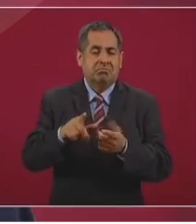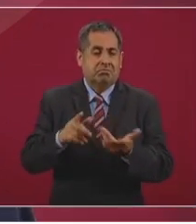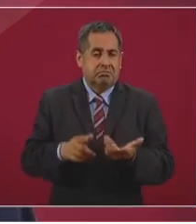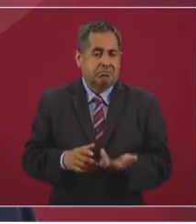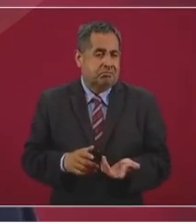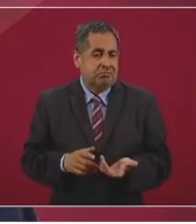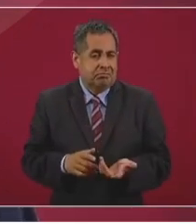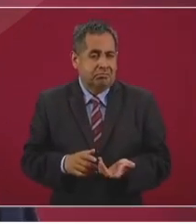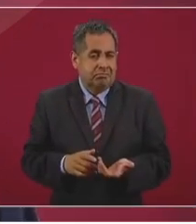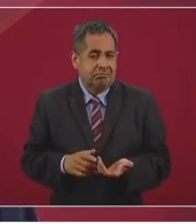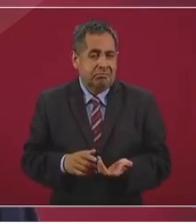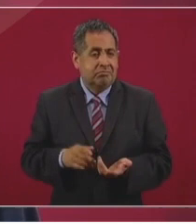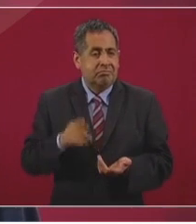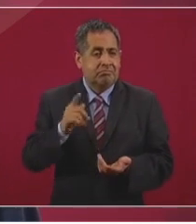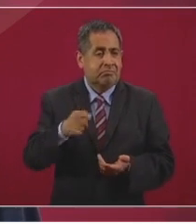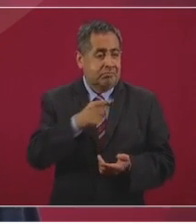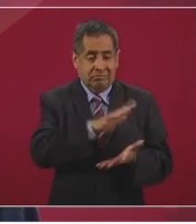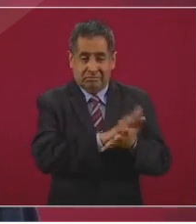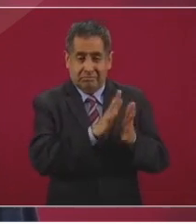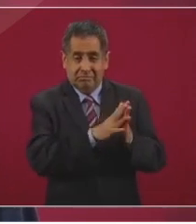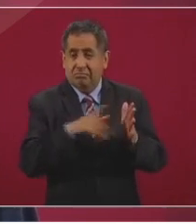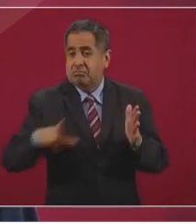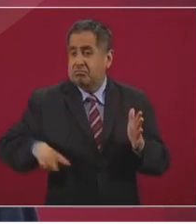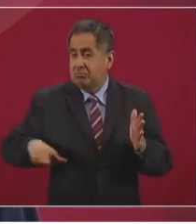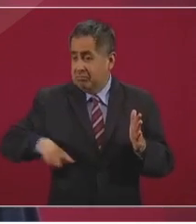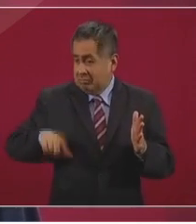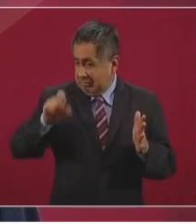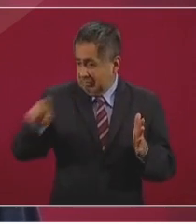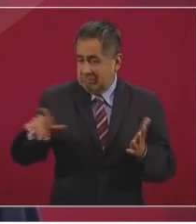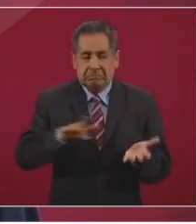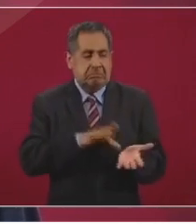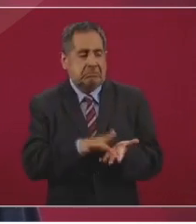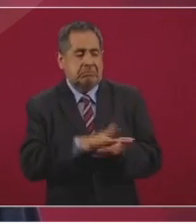apoyo y protección desde los gobiernos.